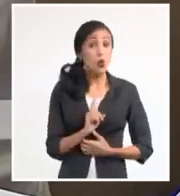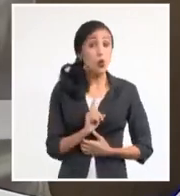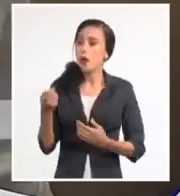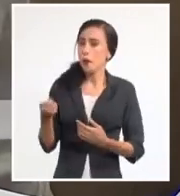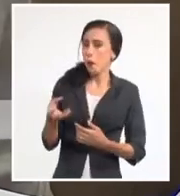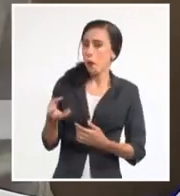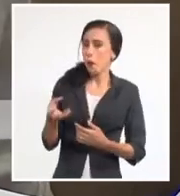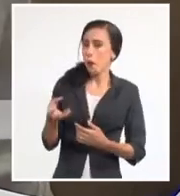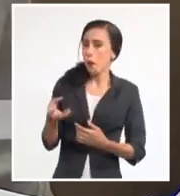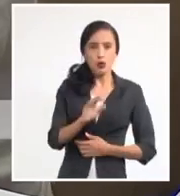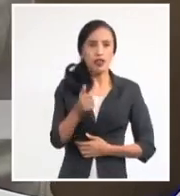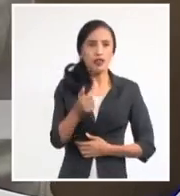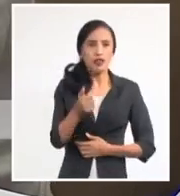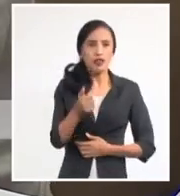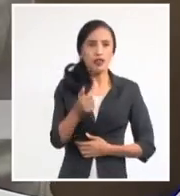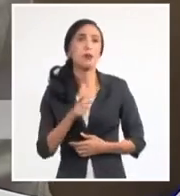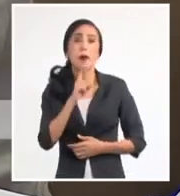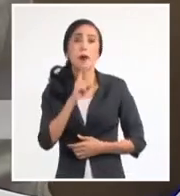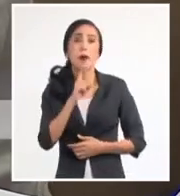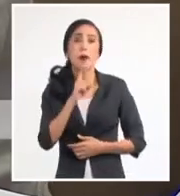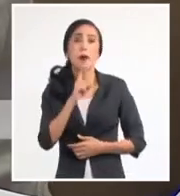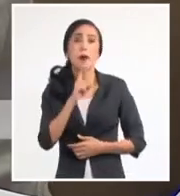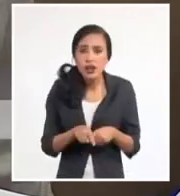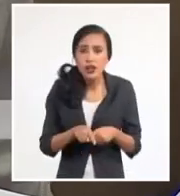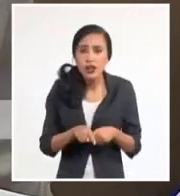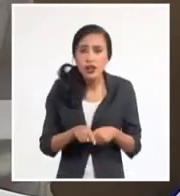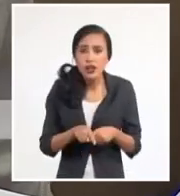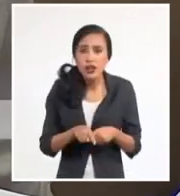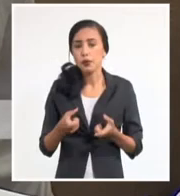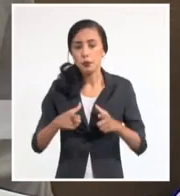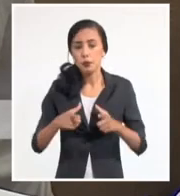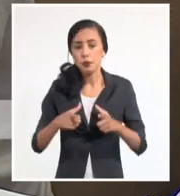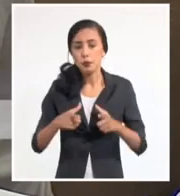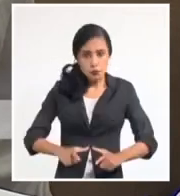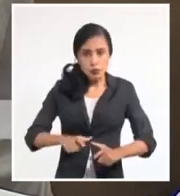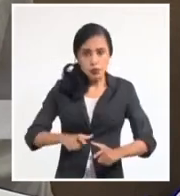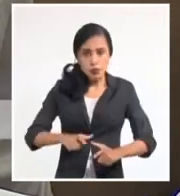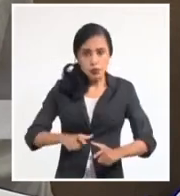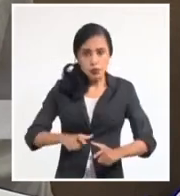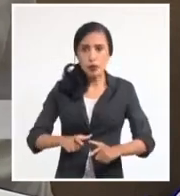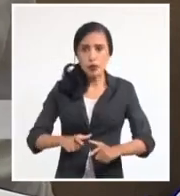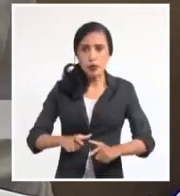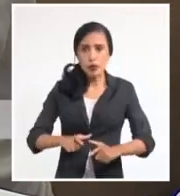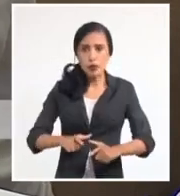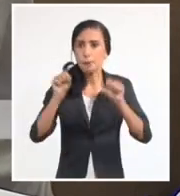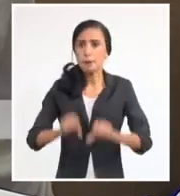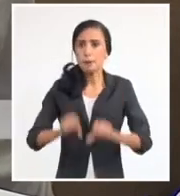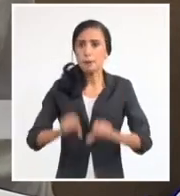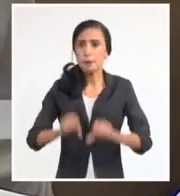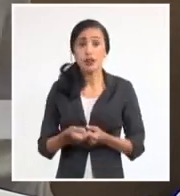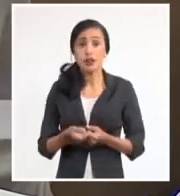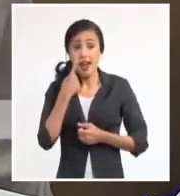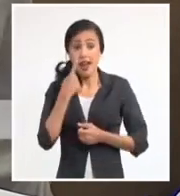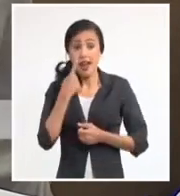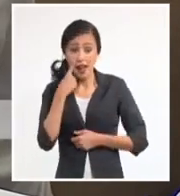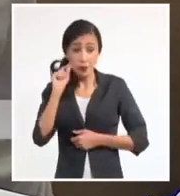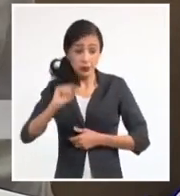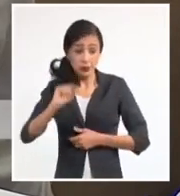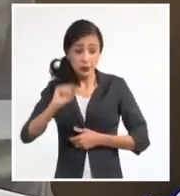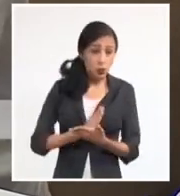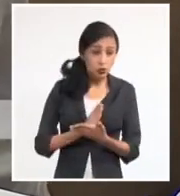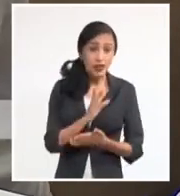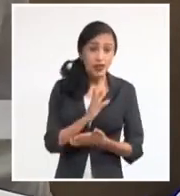abren o la taza del baño puesta en el piso sin herraje. Le estamos haciendo tremendo favor al enemigo y estamos tirando por el piso